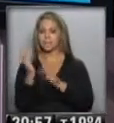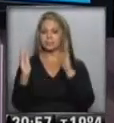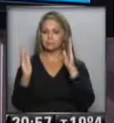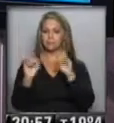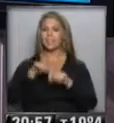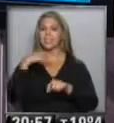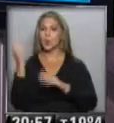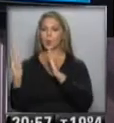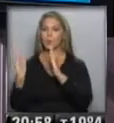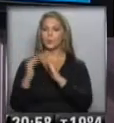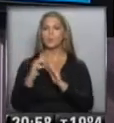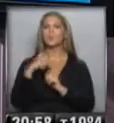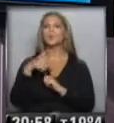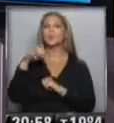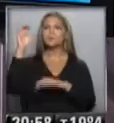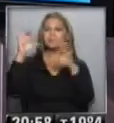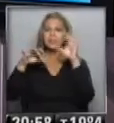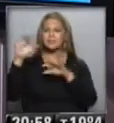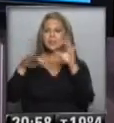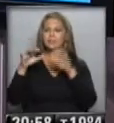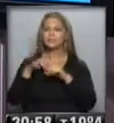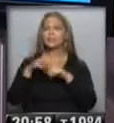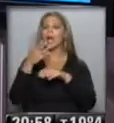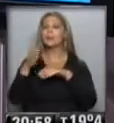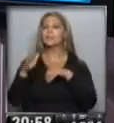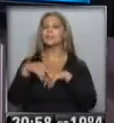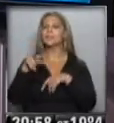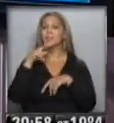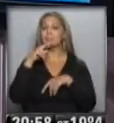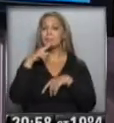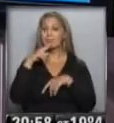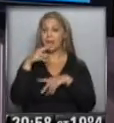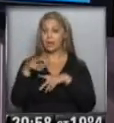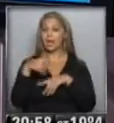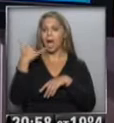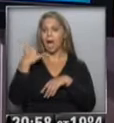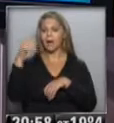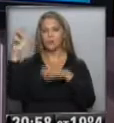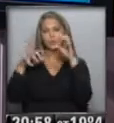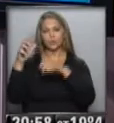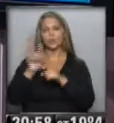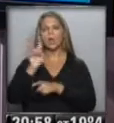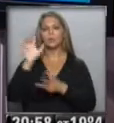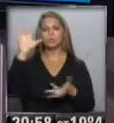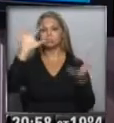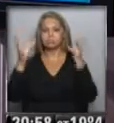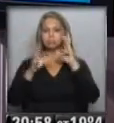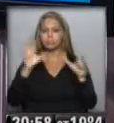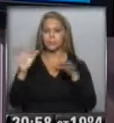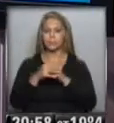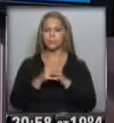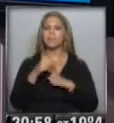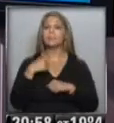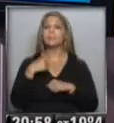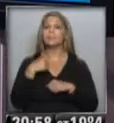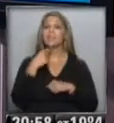Y el segundo, con precipitaciones quizás un poco más intensas, a partir del día viernes, donde se van a registrar lluvias y algunas tormentas. La precipitación